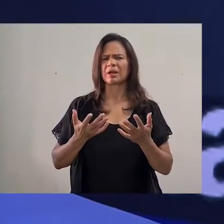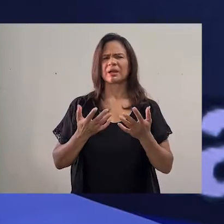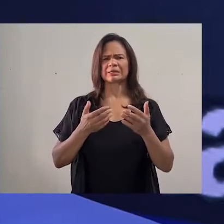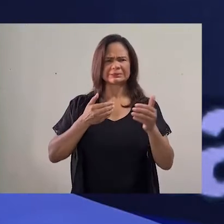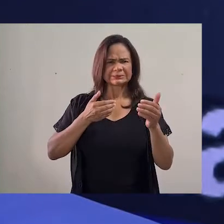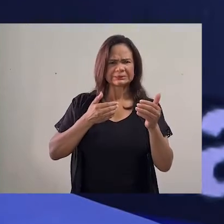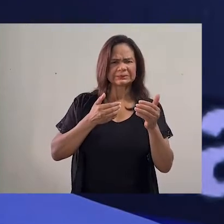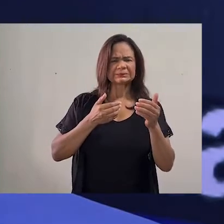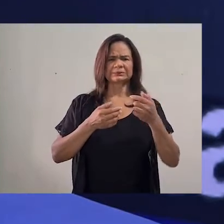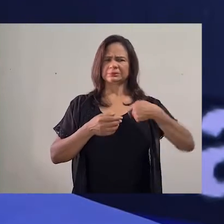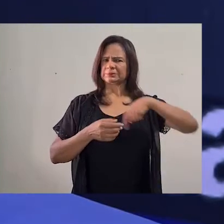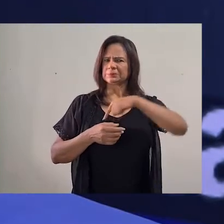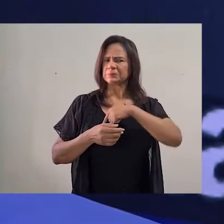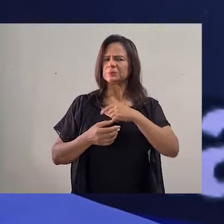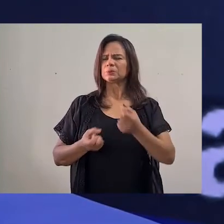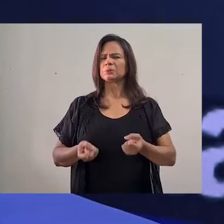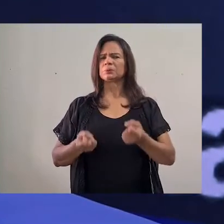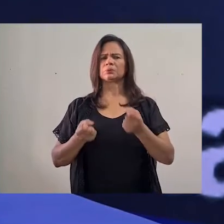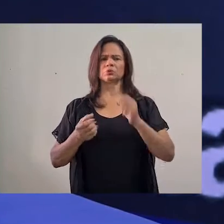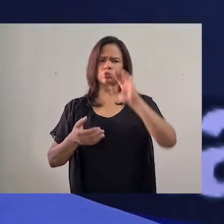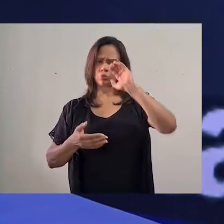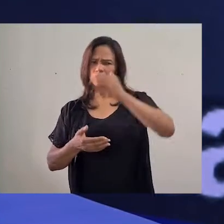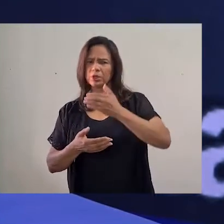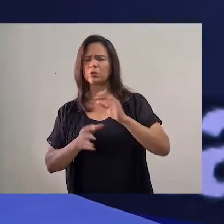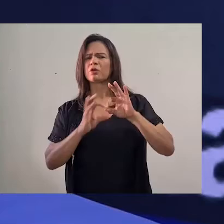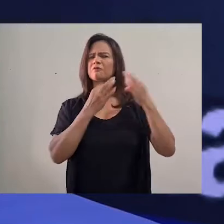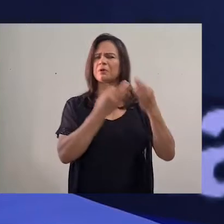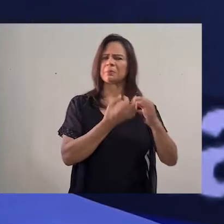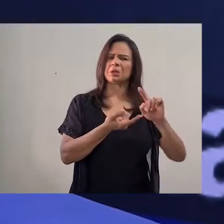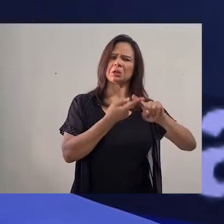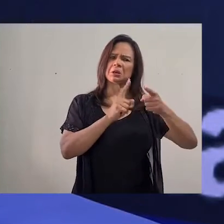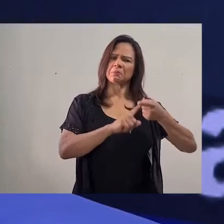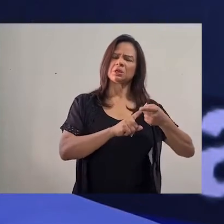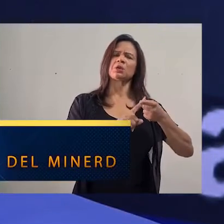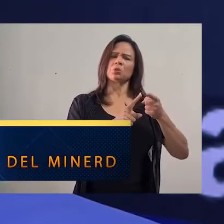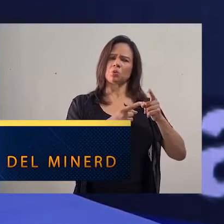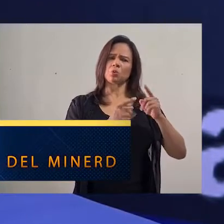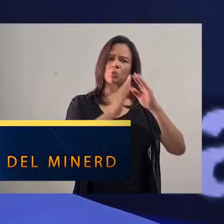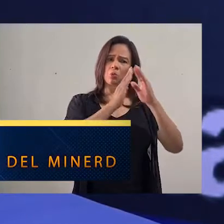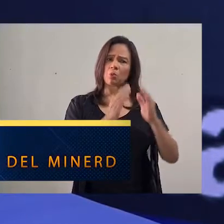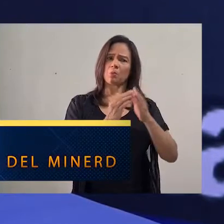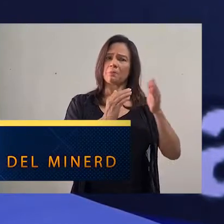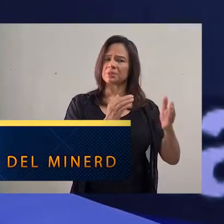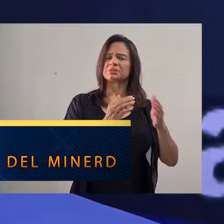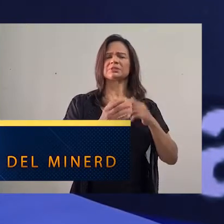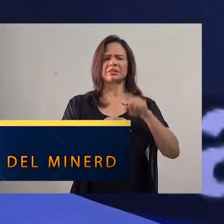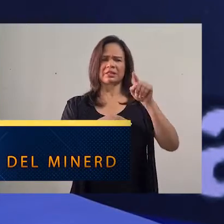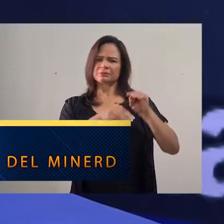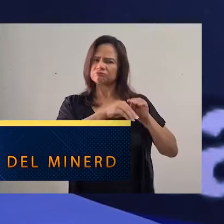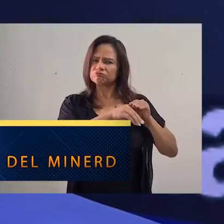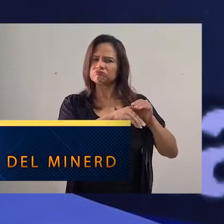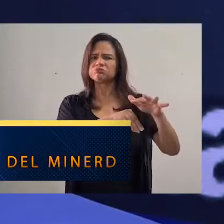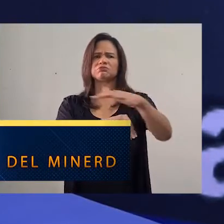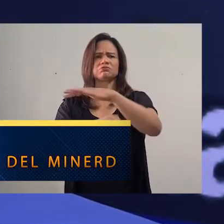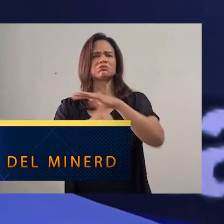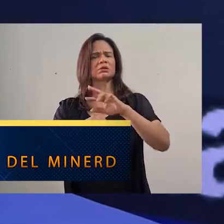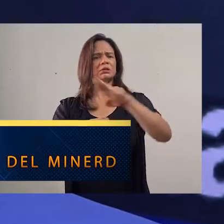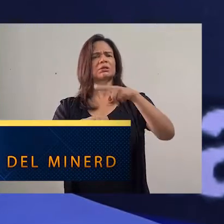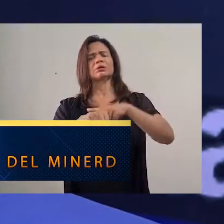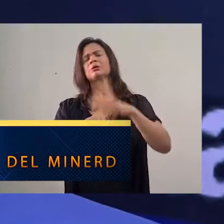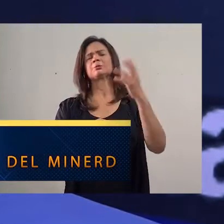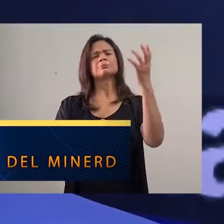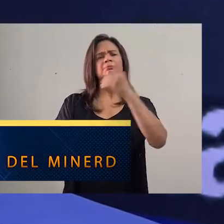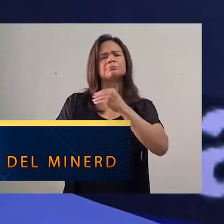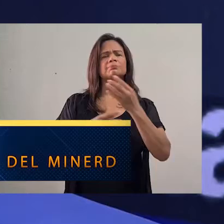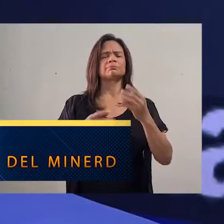estadística está muy de cerca a cada uno de nosotros. Si no es un hijo, es un familiar, si no un vecino. Por eso hay que hacer conciencia a nivel